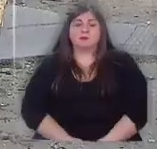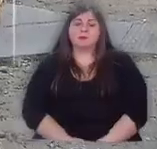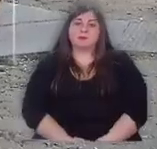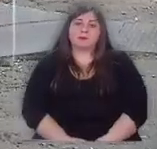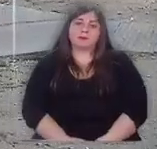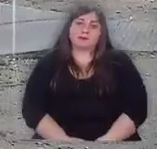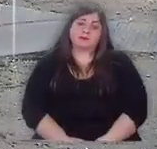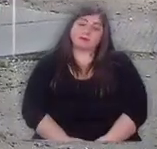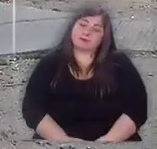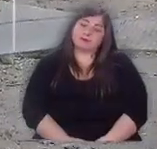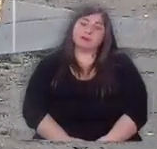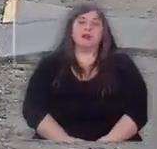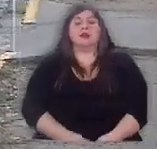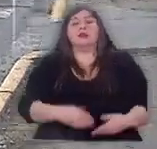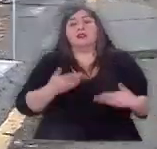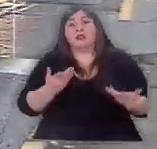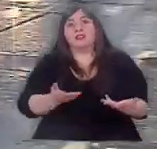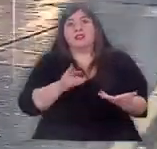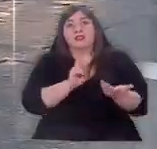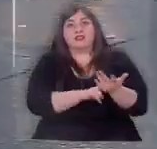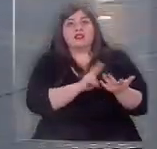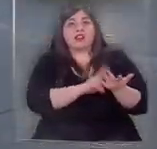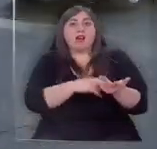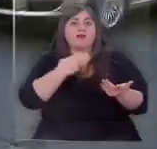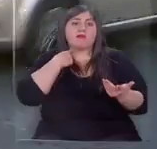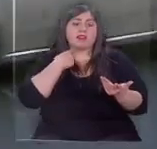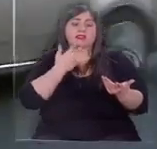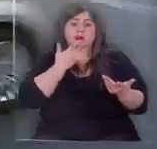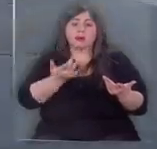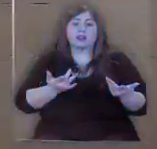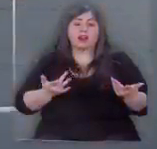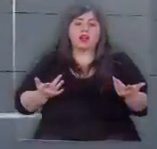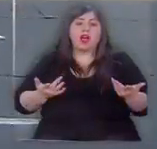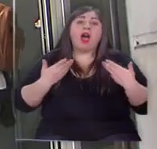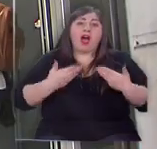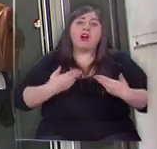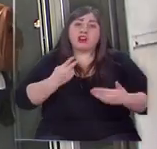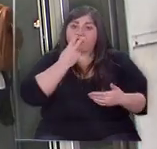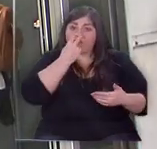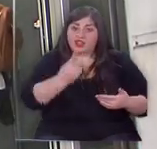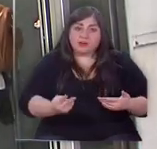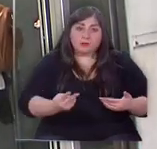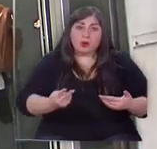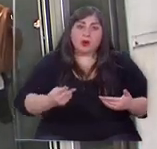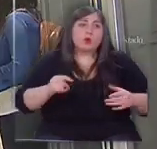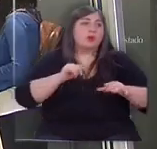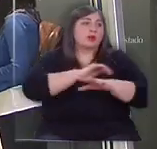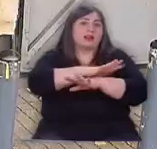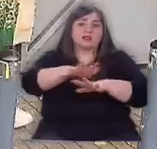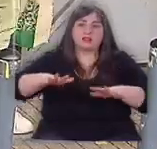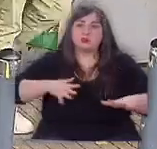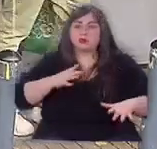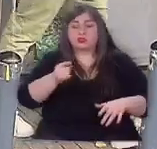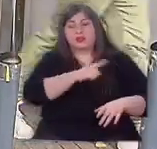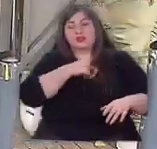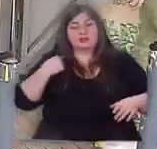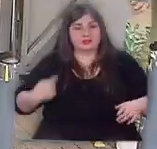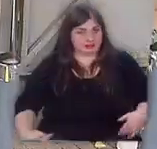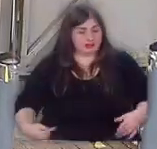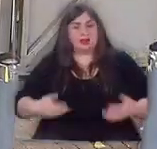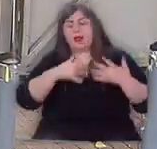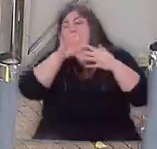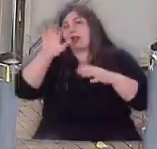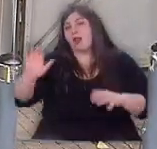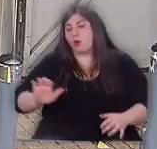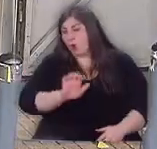Bueno, totalmente, Iván, porque lo que vimos hasta ahora es un escenario en China, en